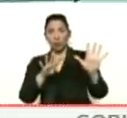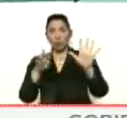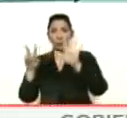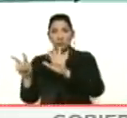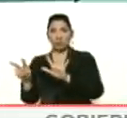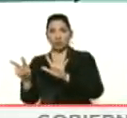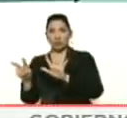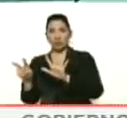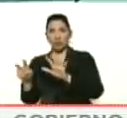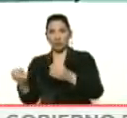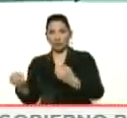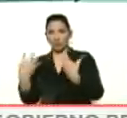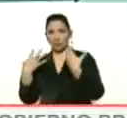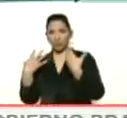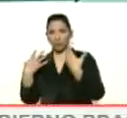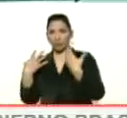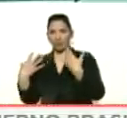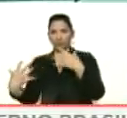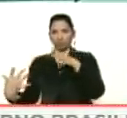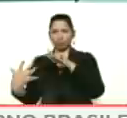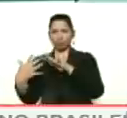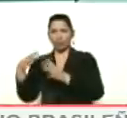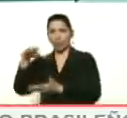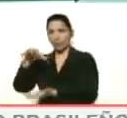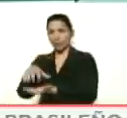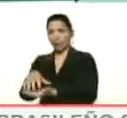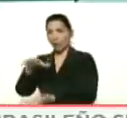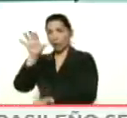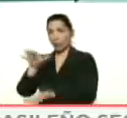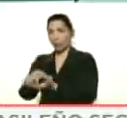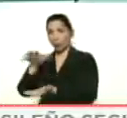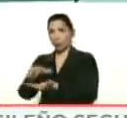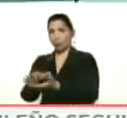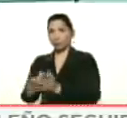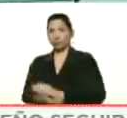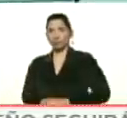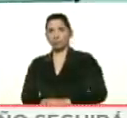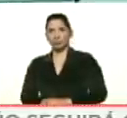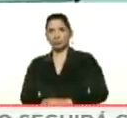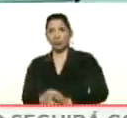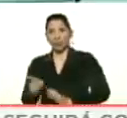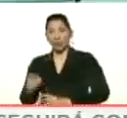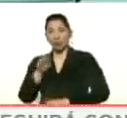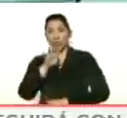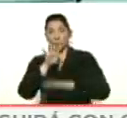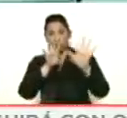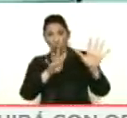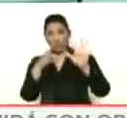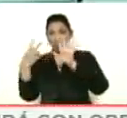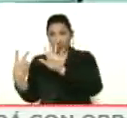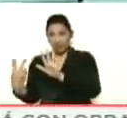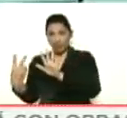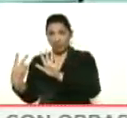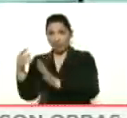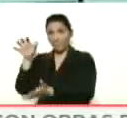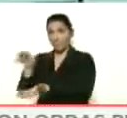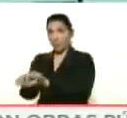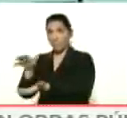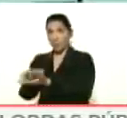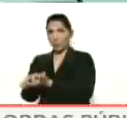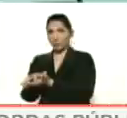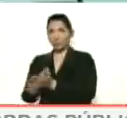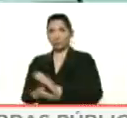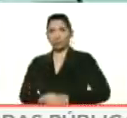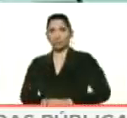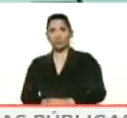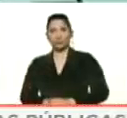97 casos actualmente corresponden al estado Nueva Esparta. Y esos 97 casos que corresponden al estado